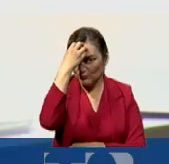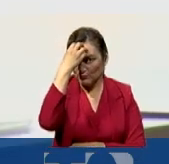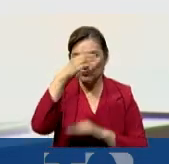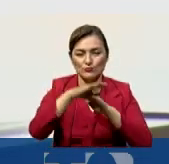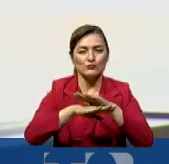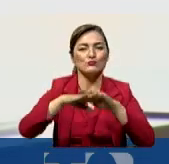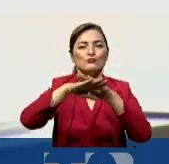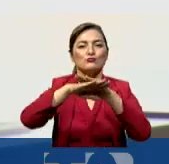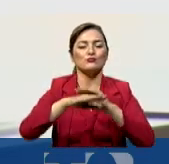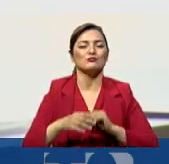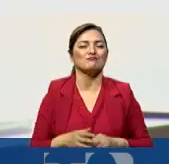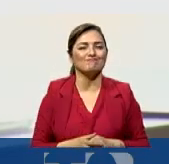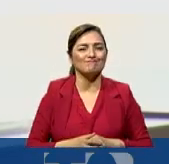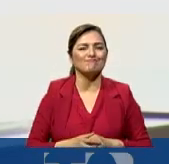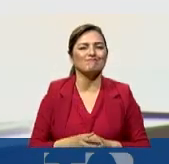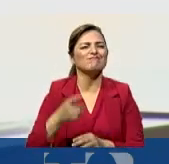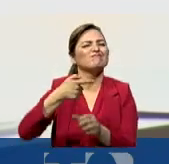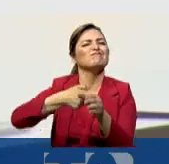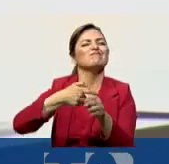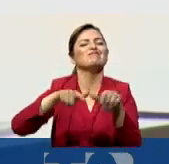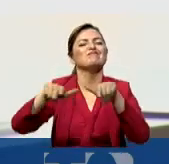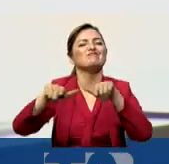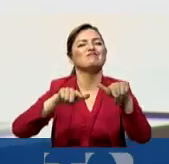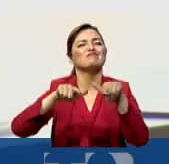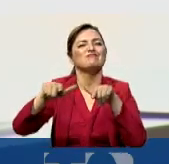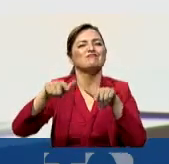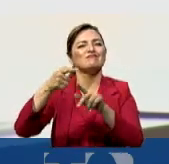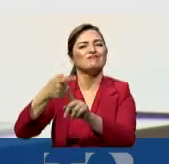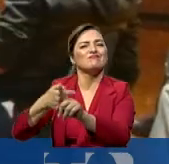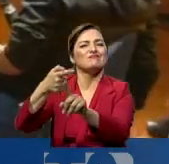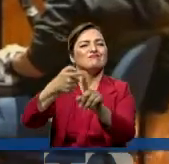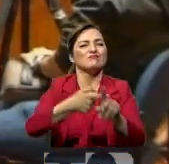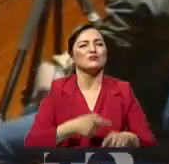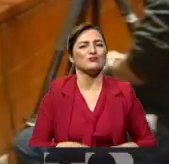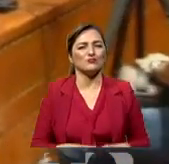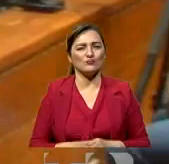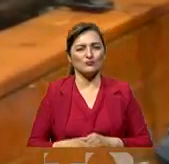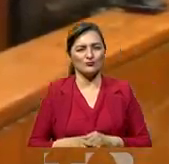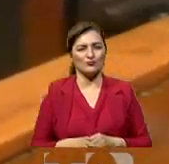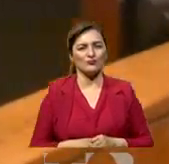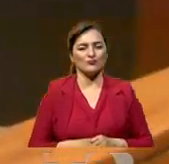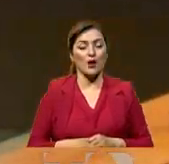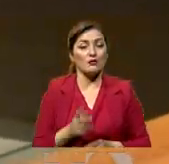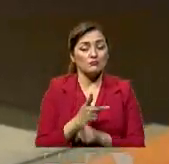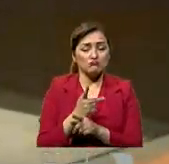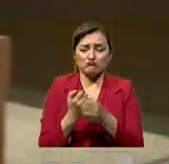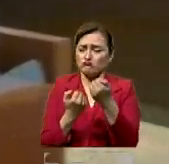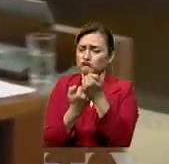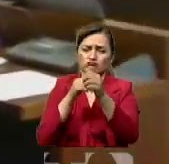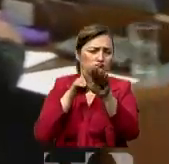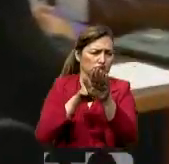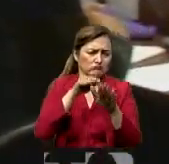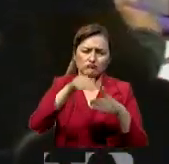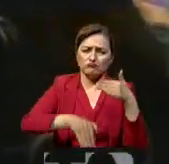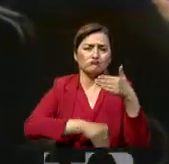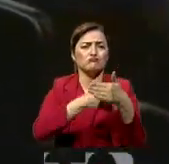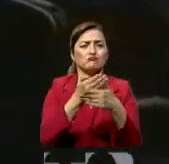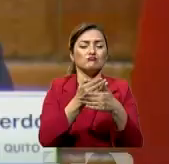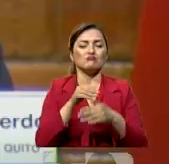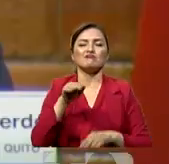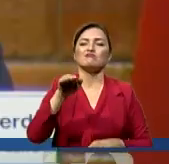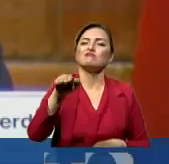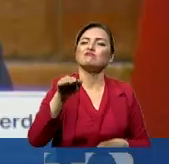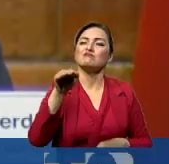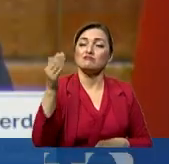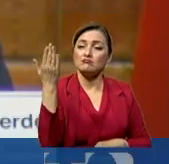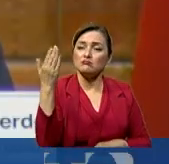inicial, especialmente ubicados en los mercados. Los ediles apoyaron esta iniciativa en la que además se exhorta al alcalde